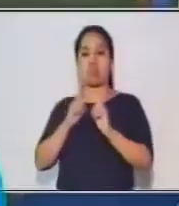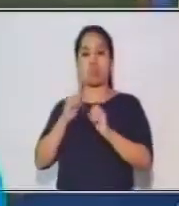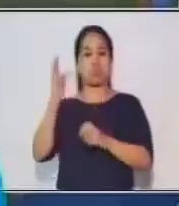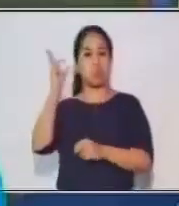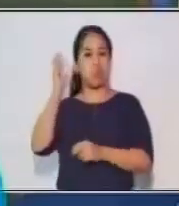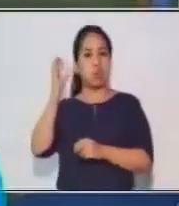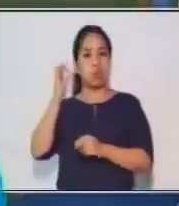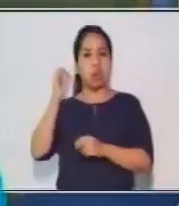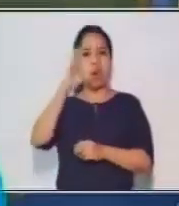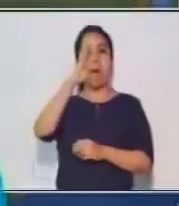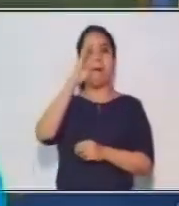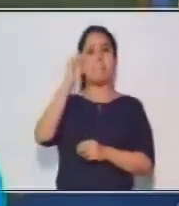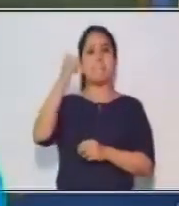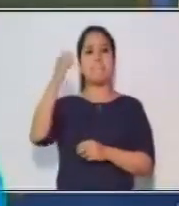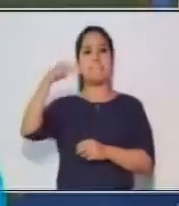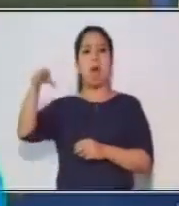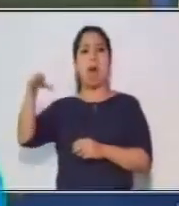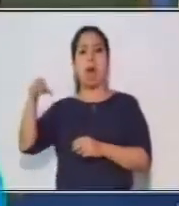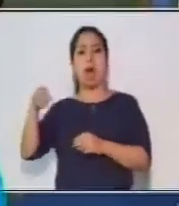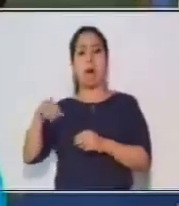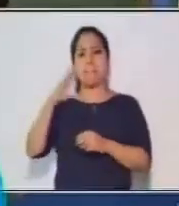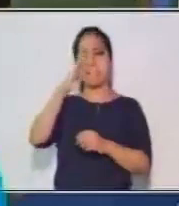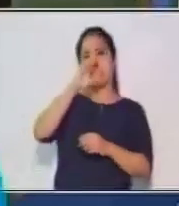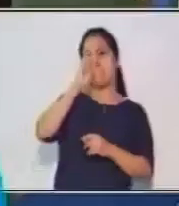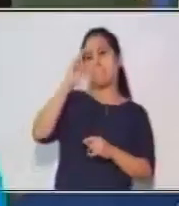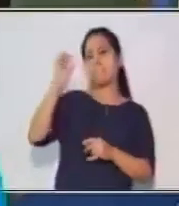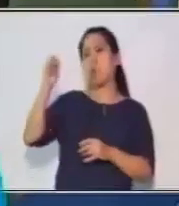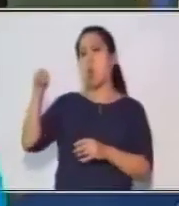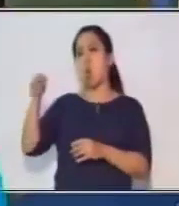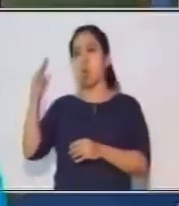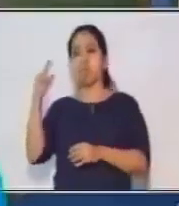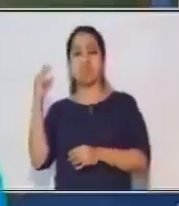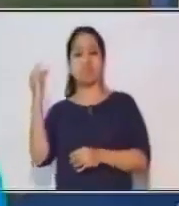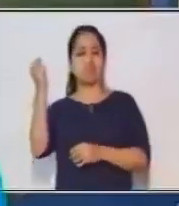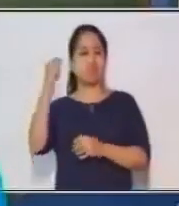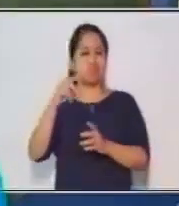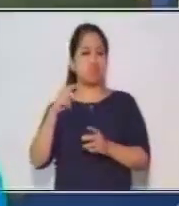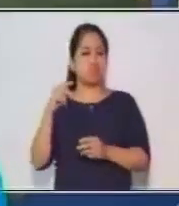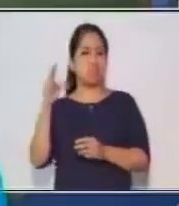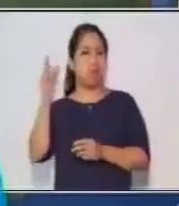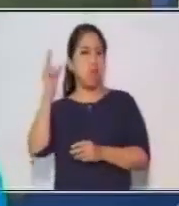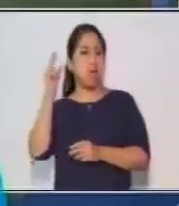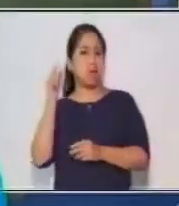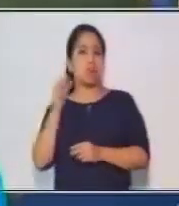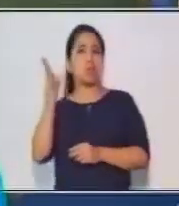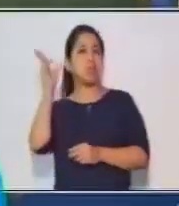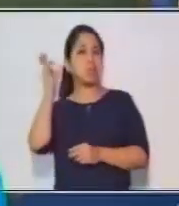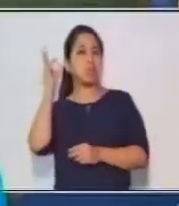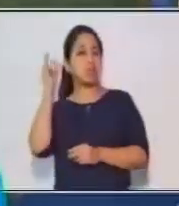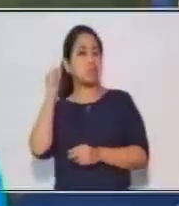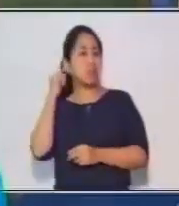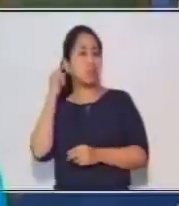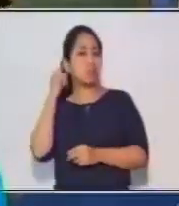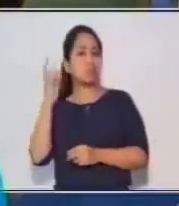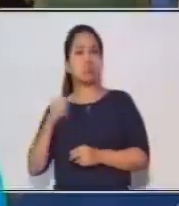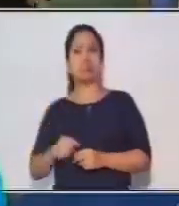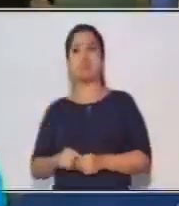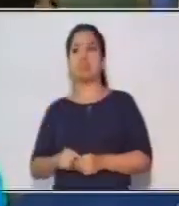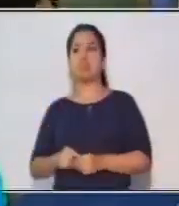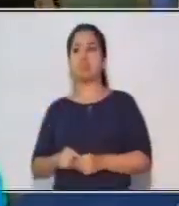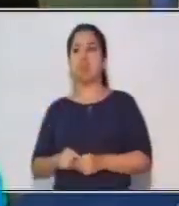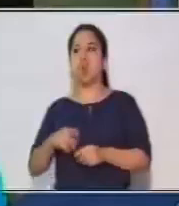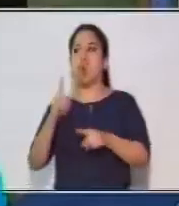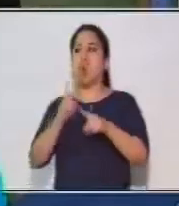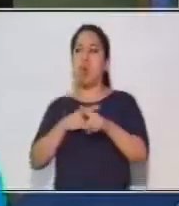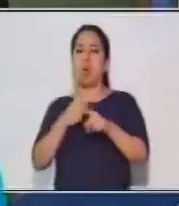bang, boom, está el sonido de los dedos, ¿sí?